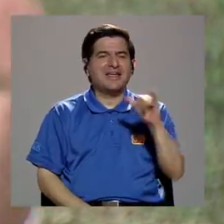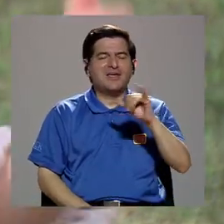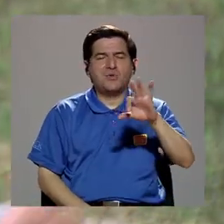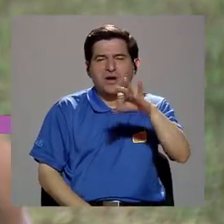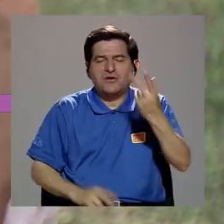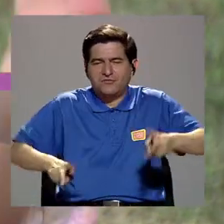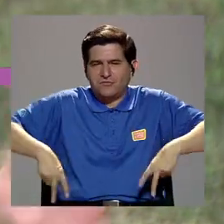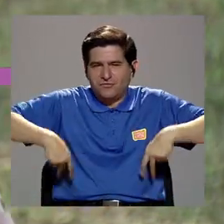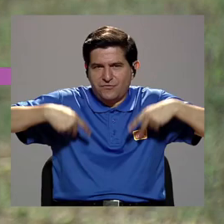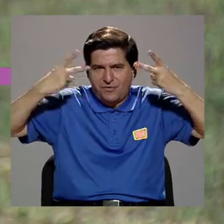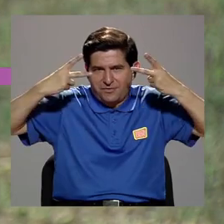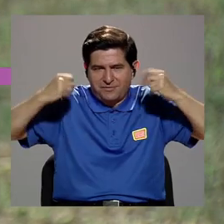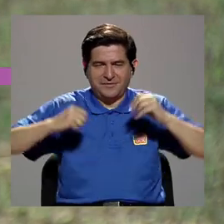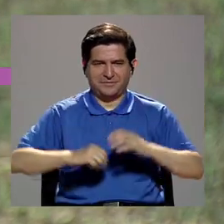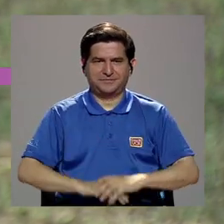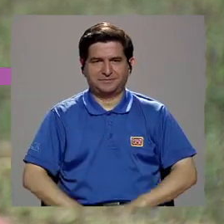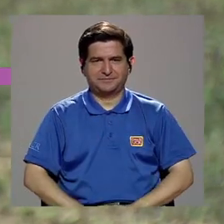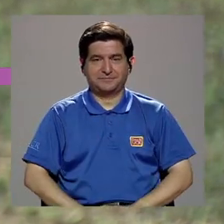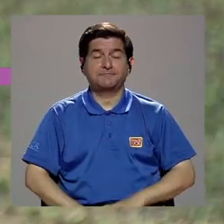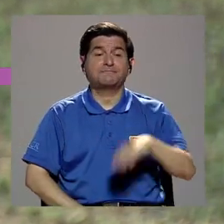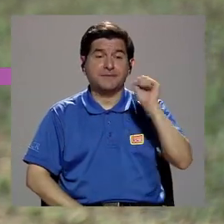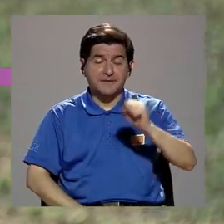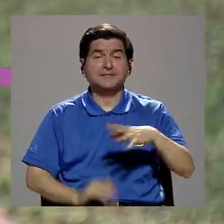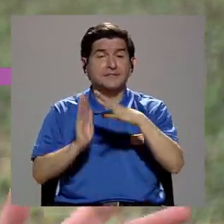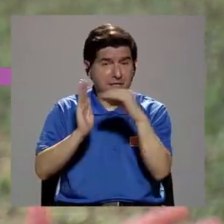mismos estilos de vida en su hogar, entonces nada más